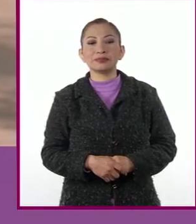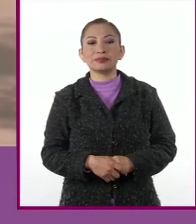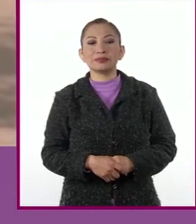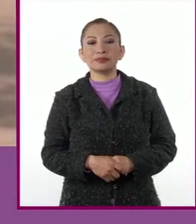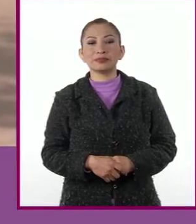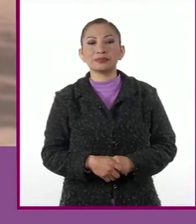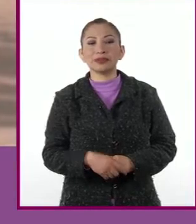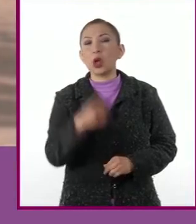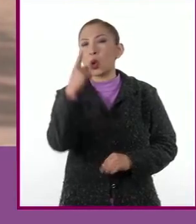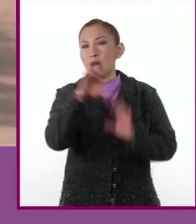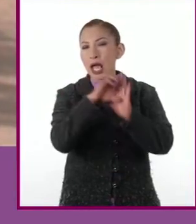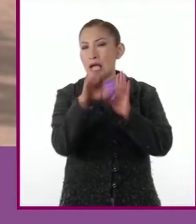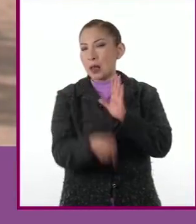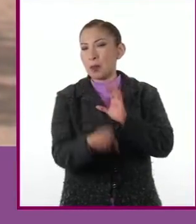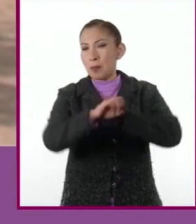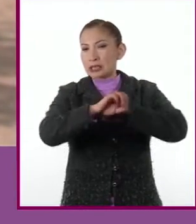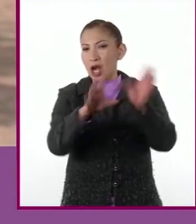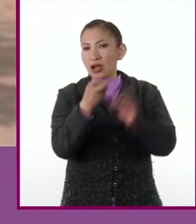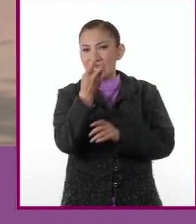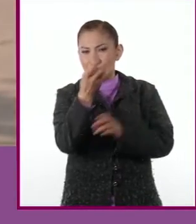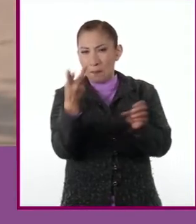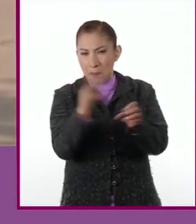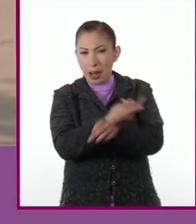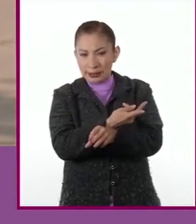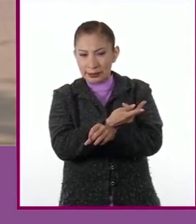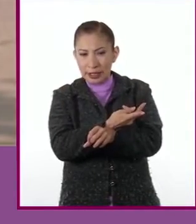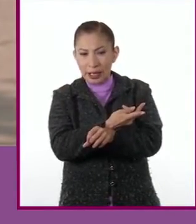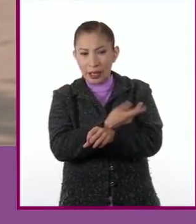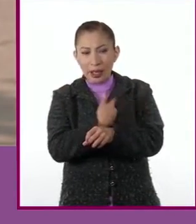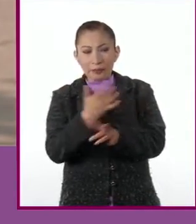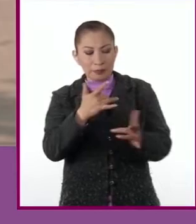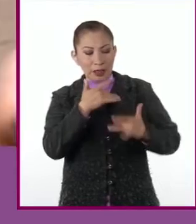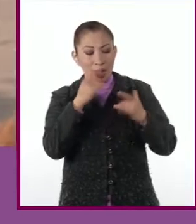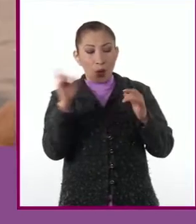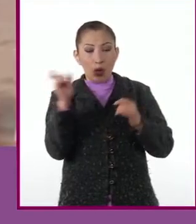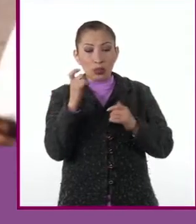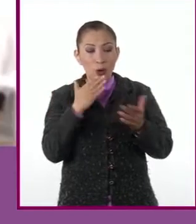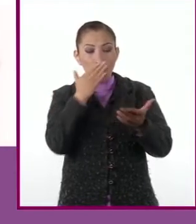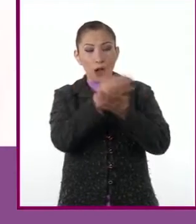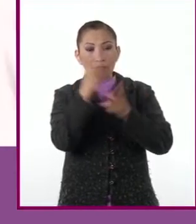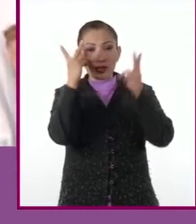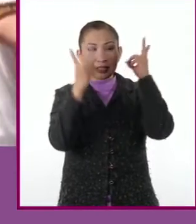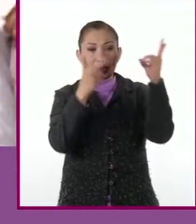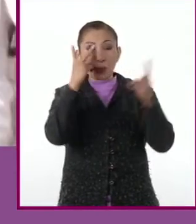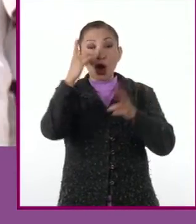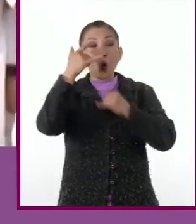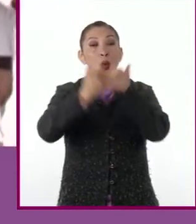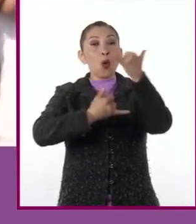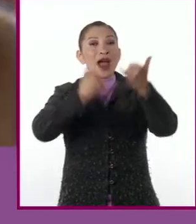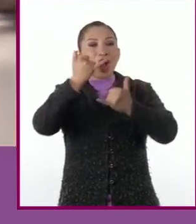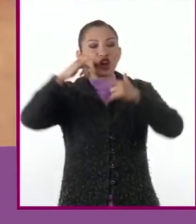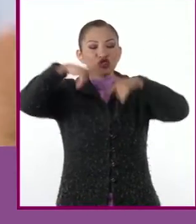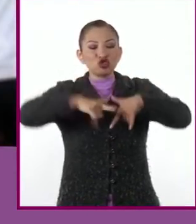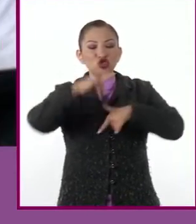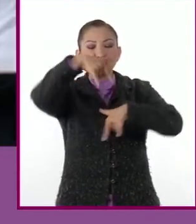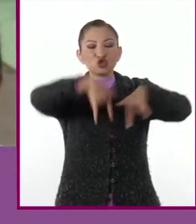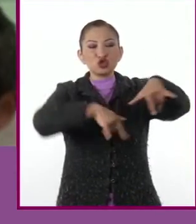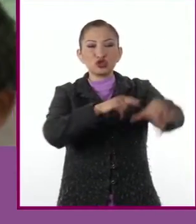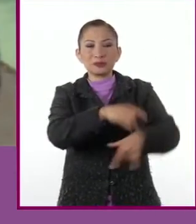Un ejemplo claro de este fenómeno lo podemos sentir cuando visitamos los juegos mecánicos.